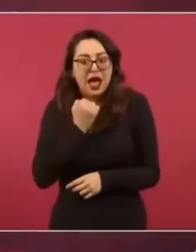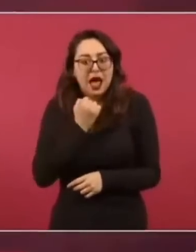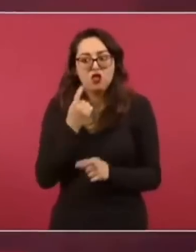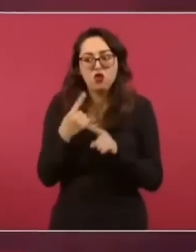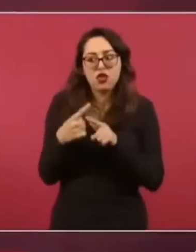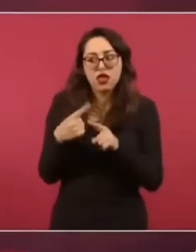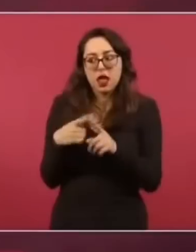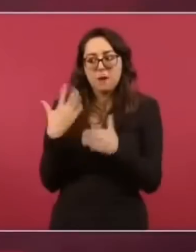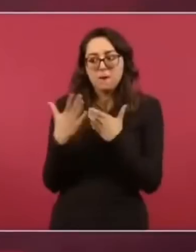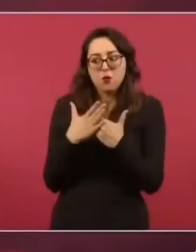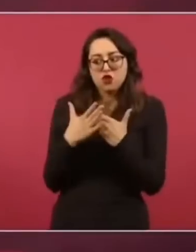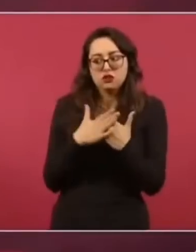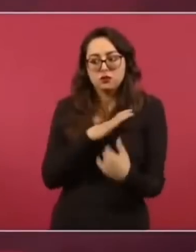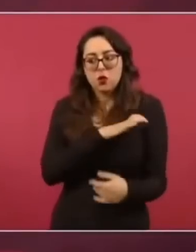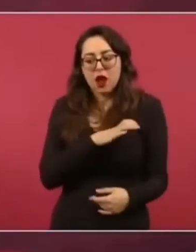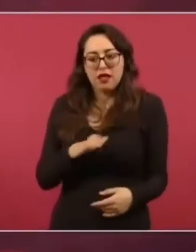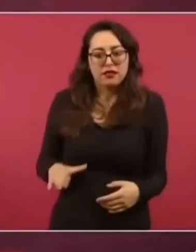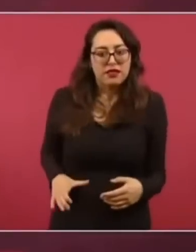lo del acarreo?